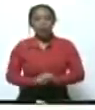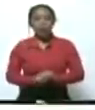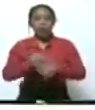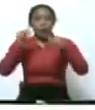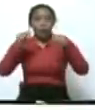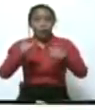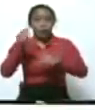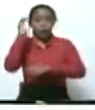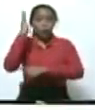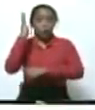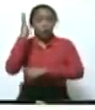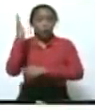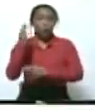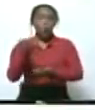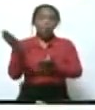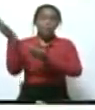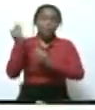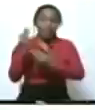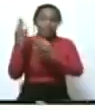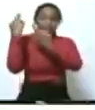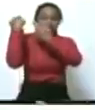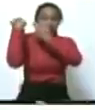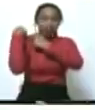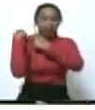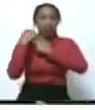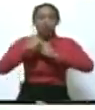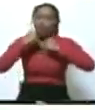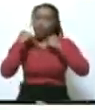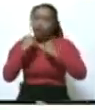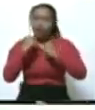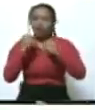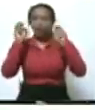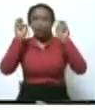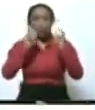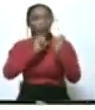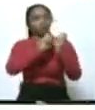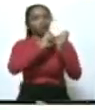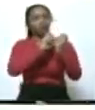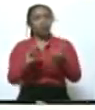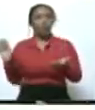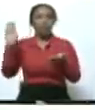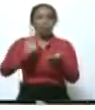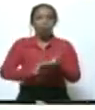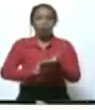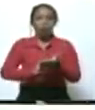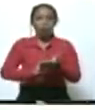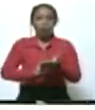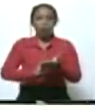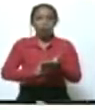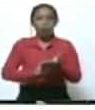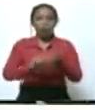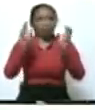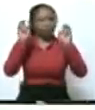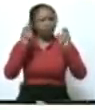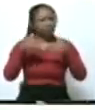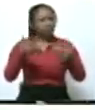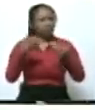congreso venga cargado de mucha fuerza, con temas a debatir ya establecidos, temas